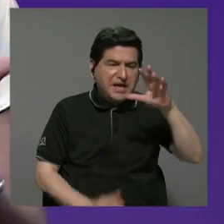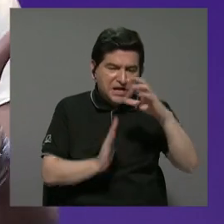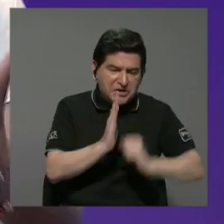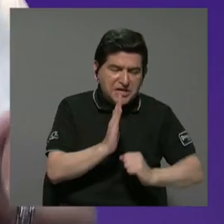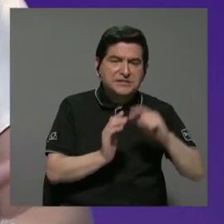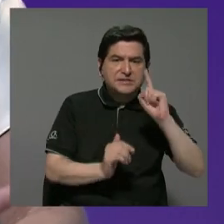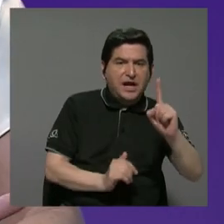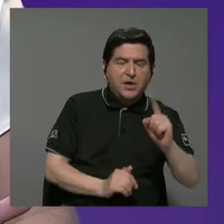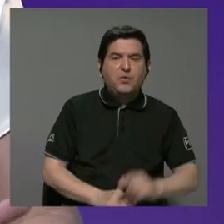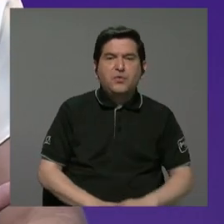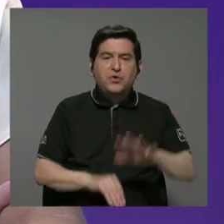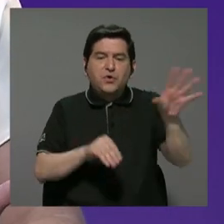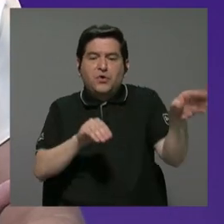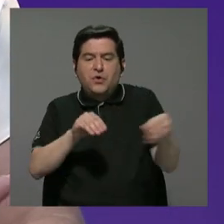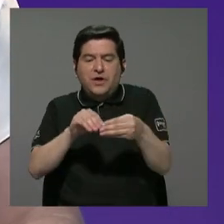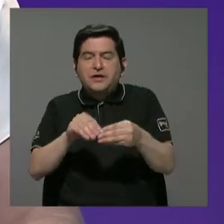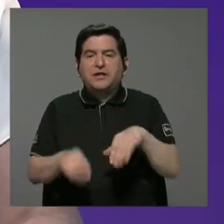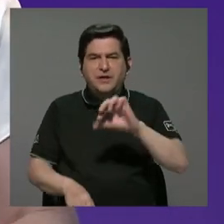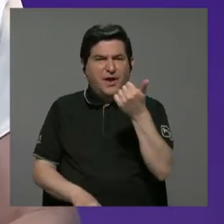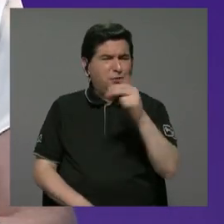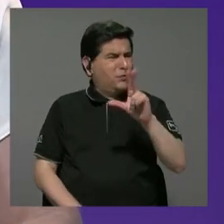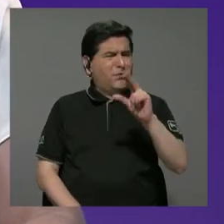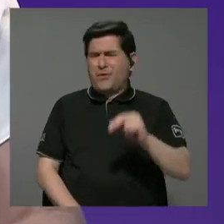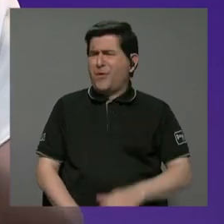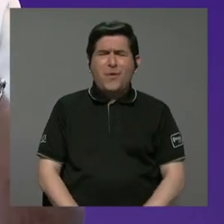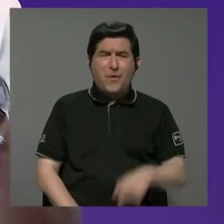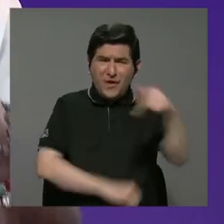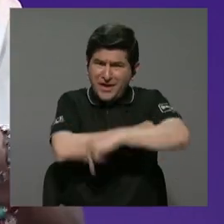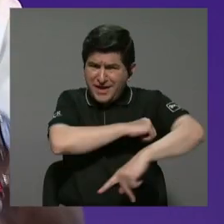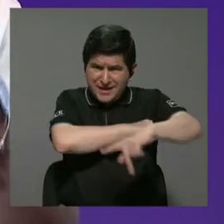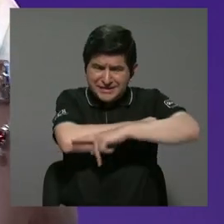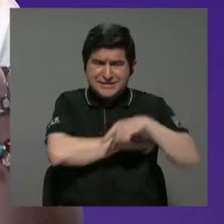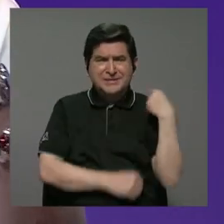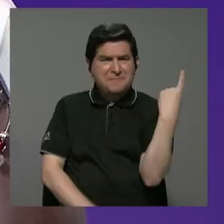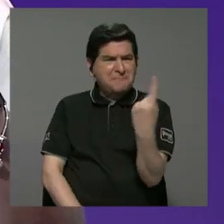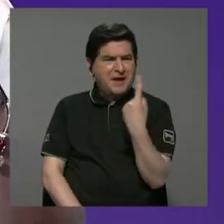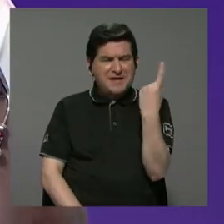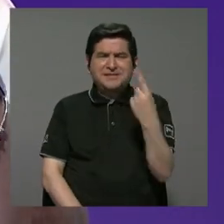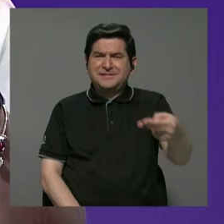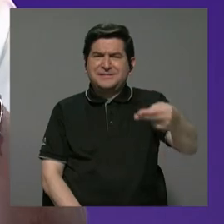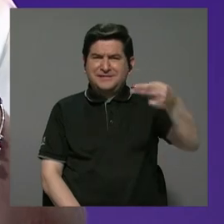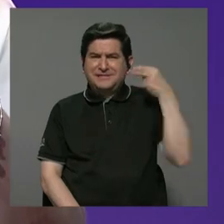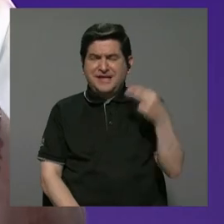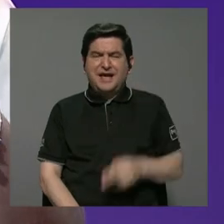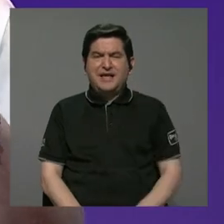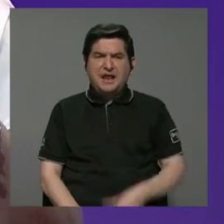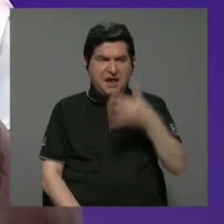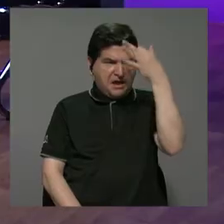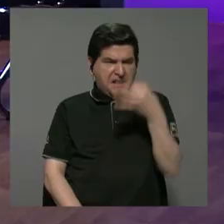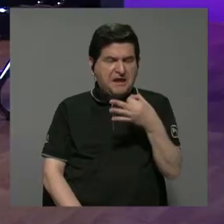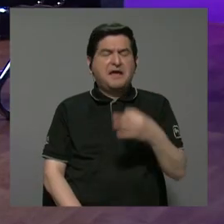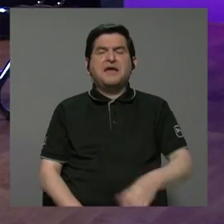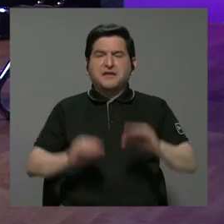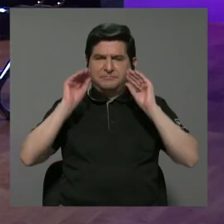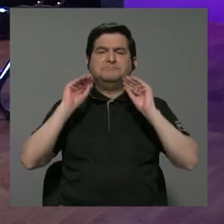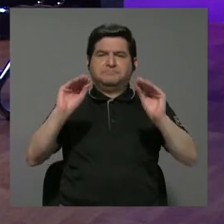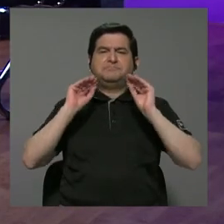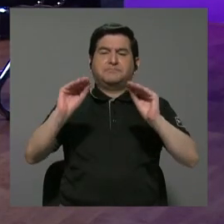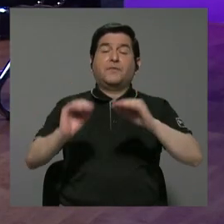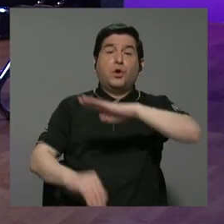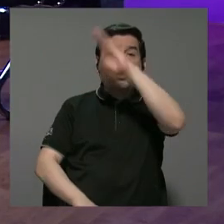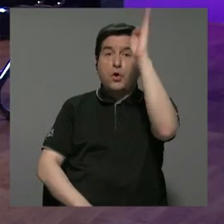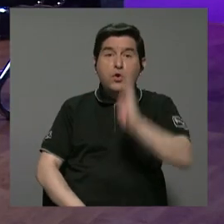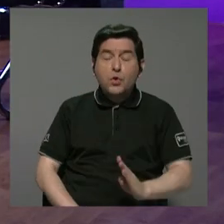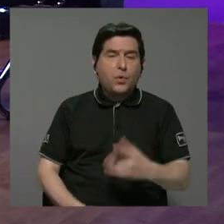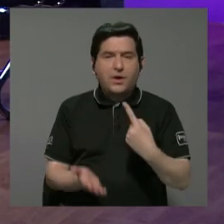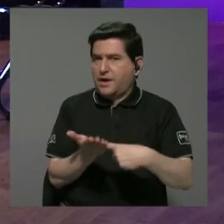otros. Y lo decías bien, o sea, este país siempre históricamente ha apostado por la educación. nunca ha